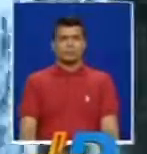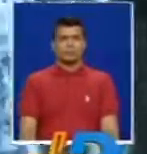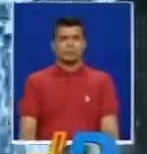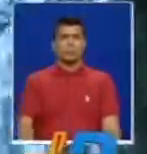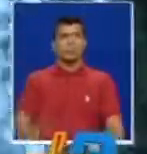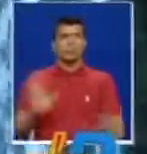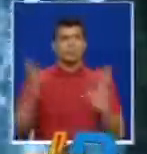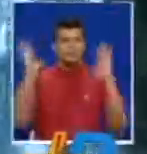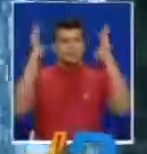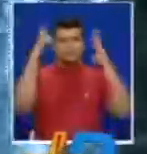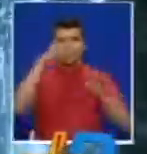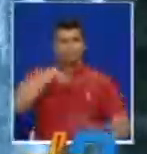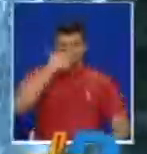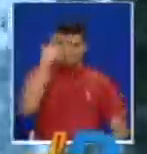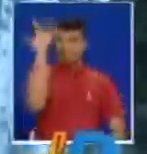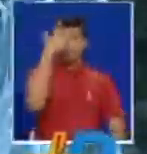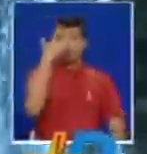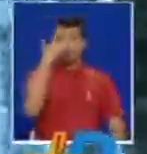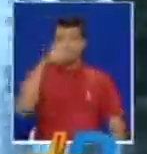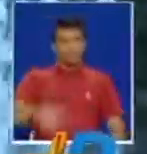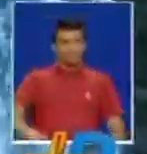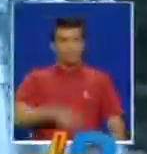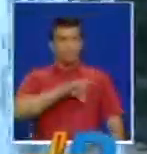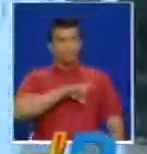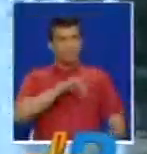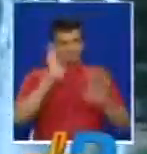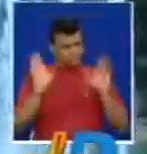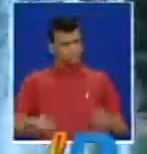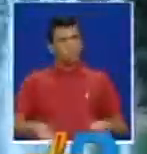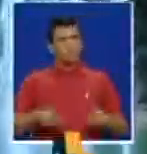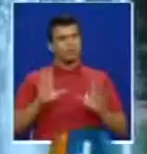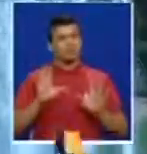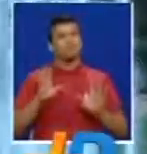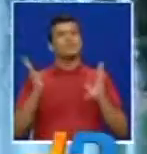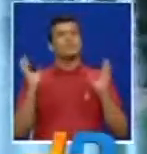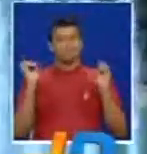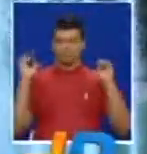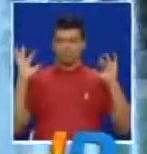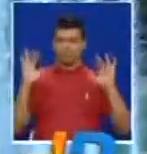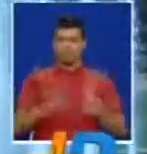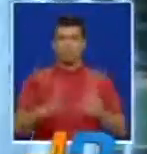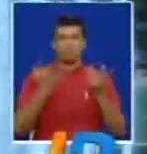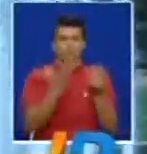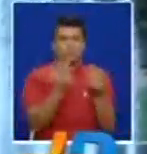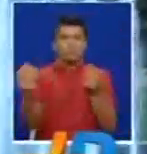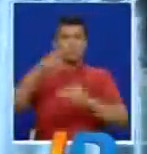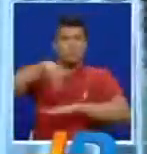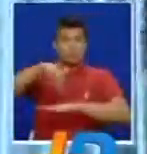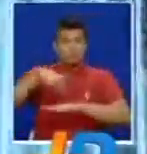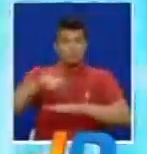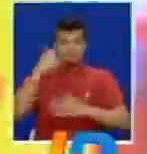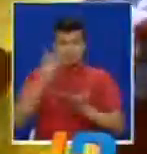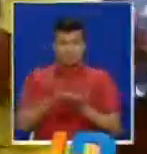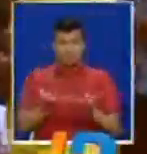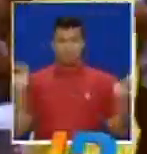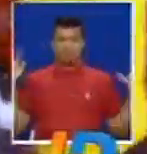El carnaval de negros y blancos también se vive en nuestra ciudad, por eso colonia nariñense se reúnen para celebrar así sus